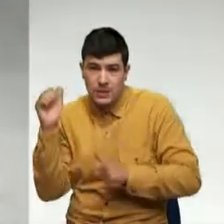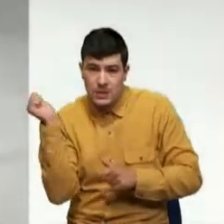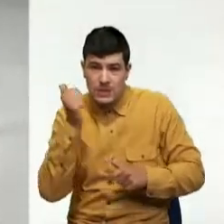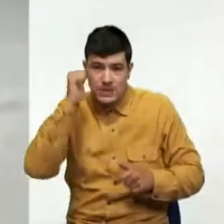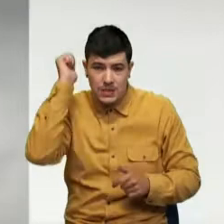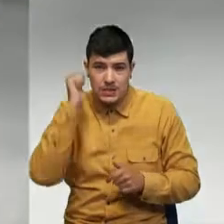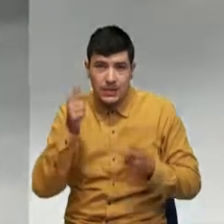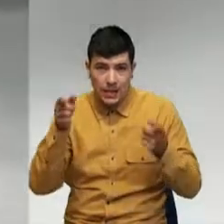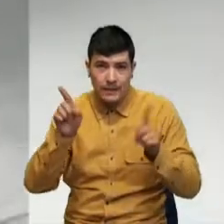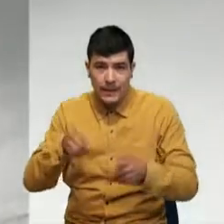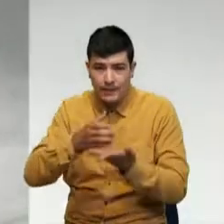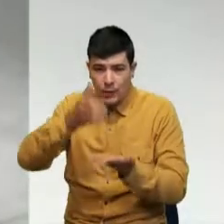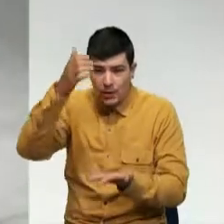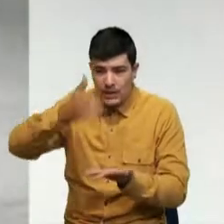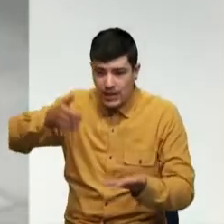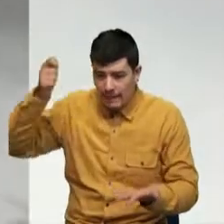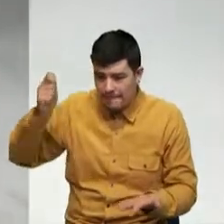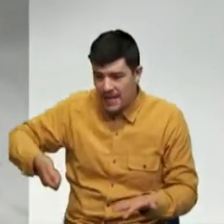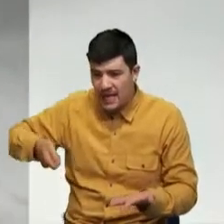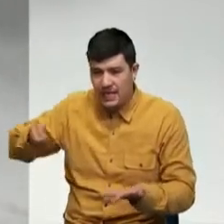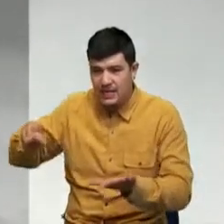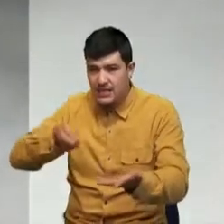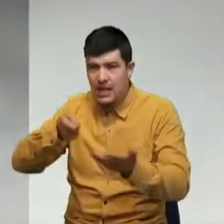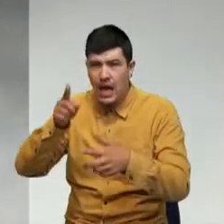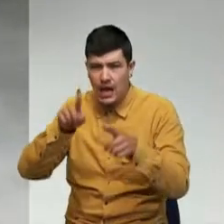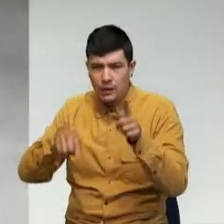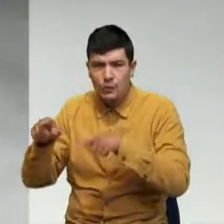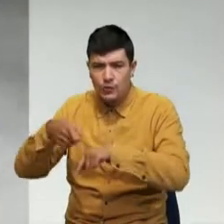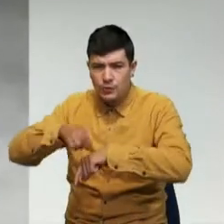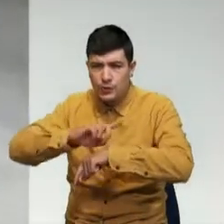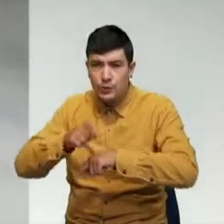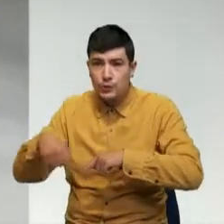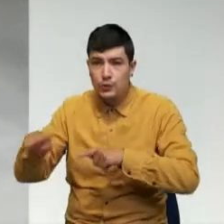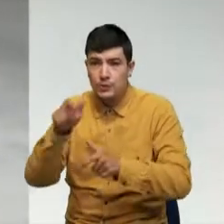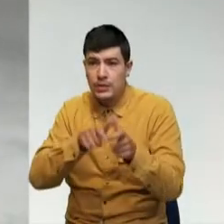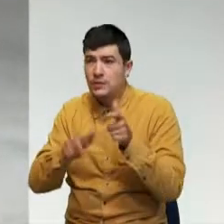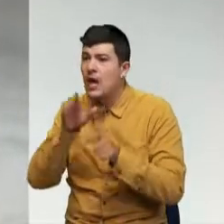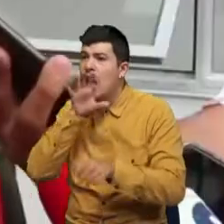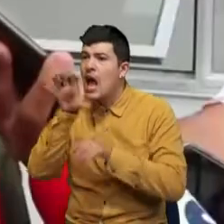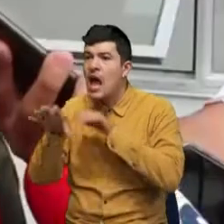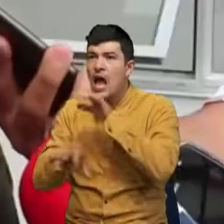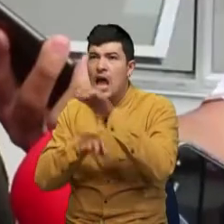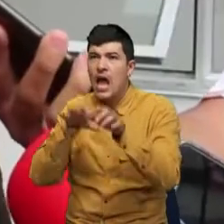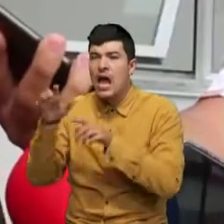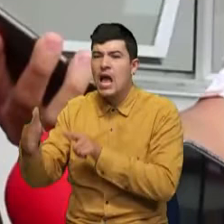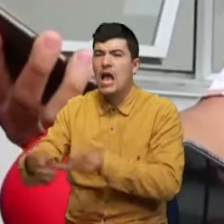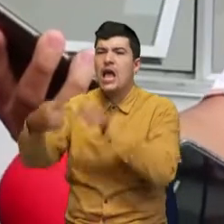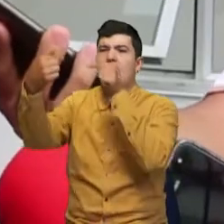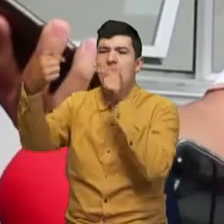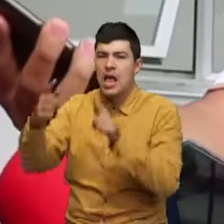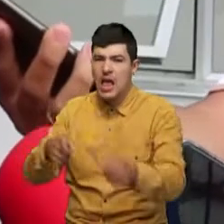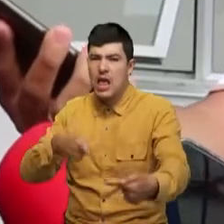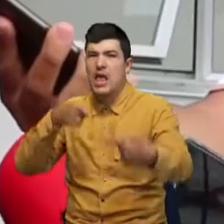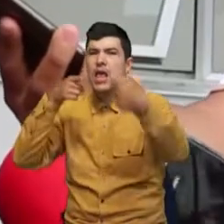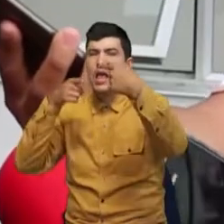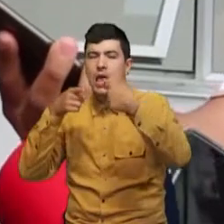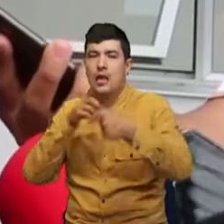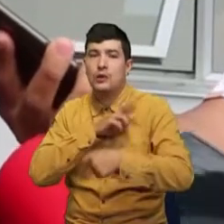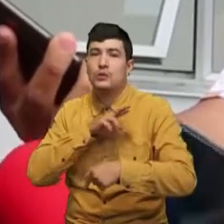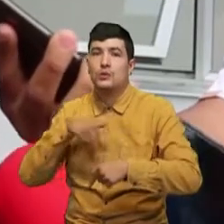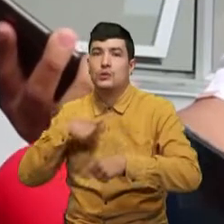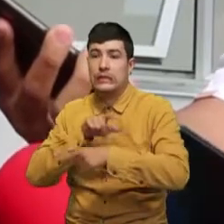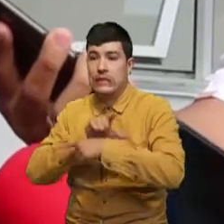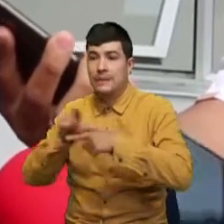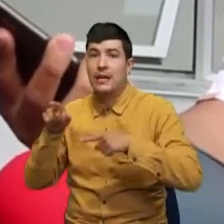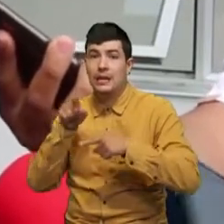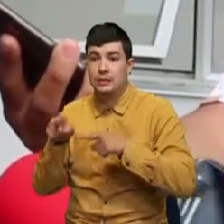y botellas de vidrio. Por alrededor de algunos minutos, estas personas se desafían. Nosotros semanalmente en el municipio de